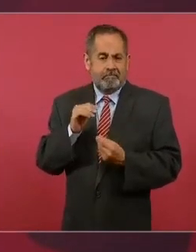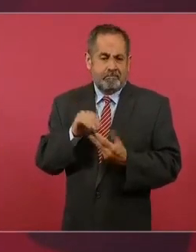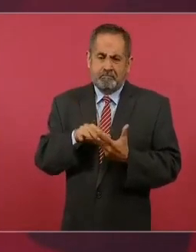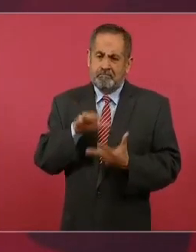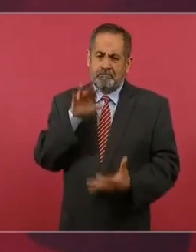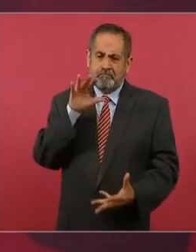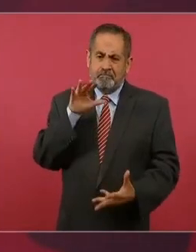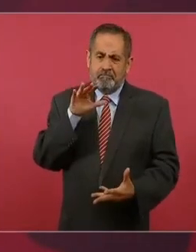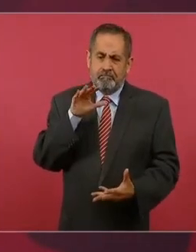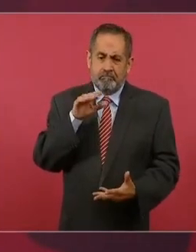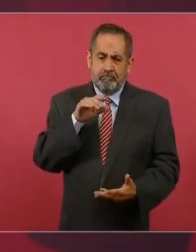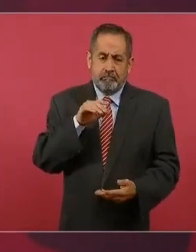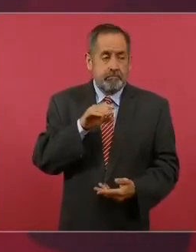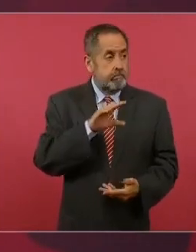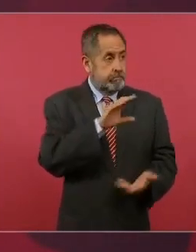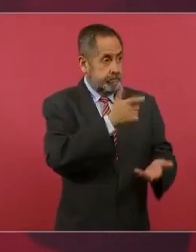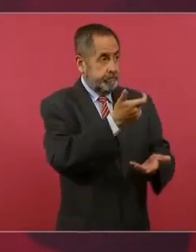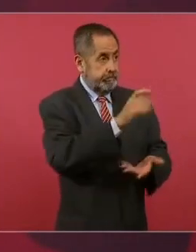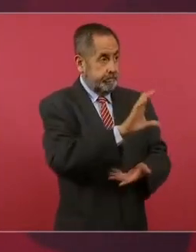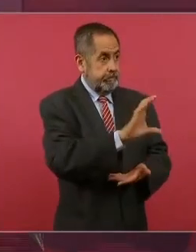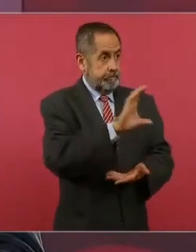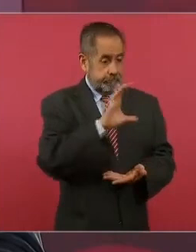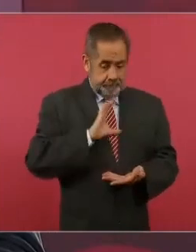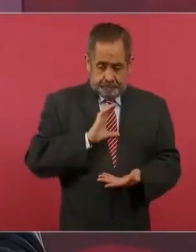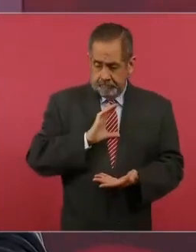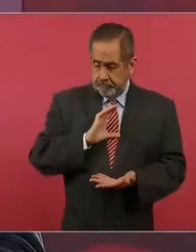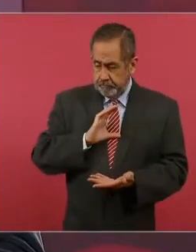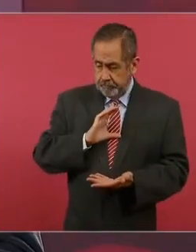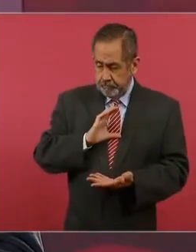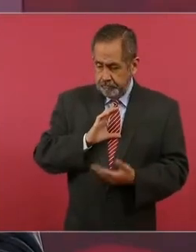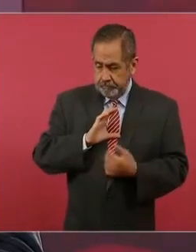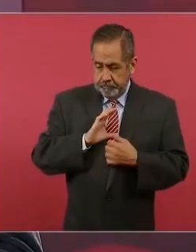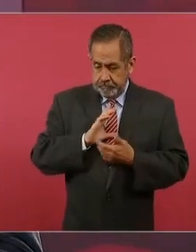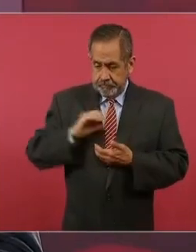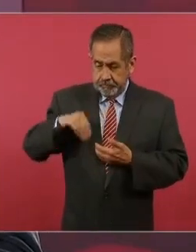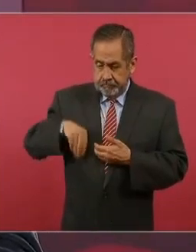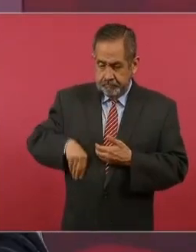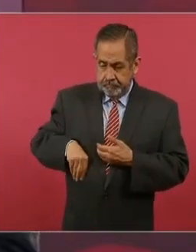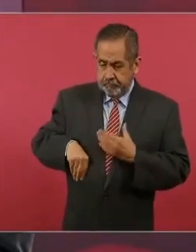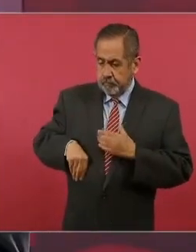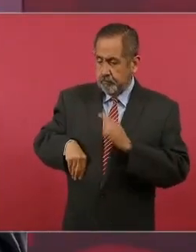por el manejo de las pensiones.